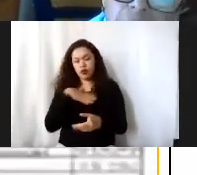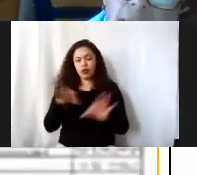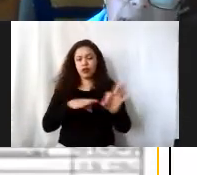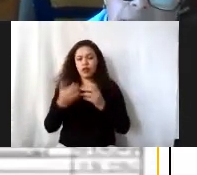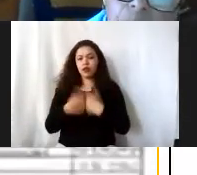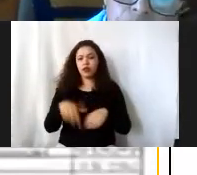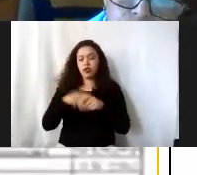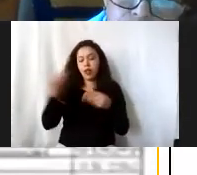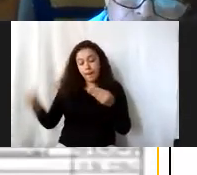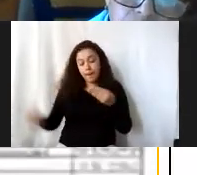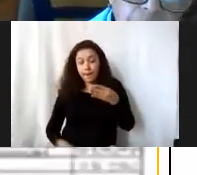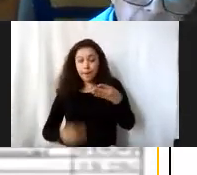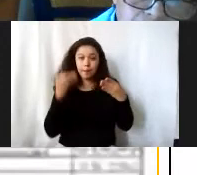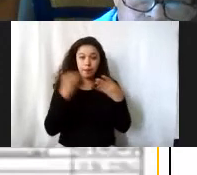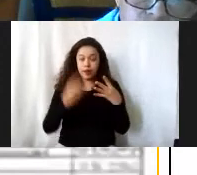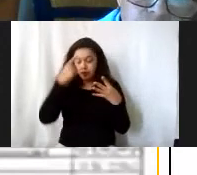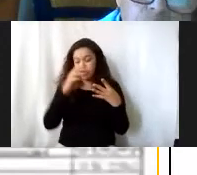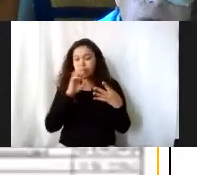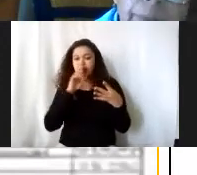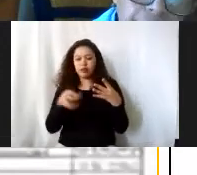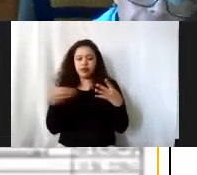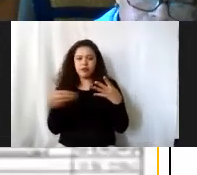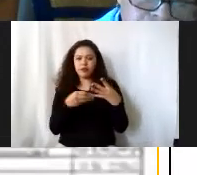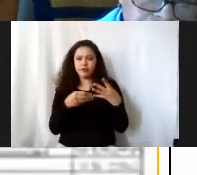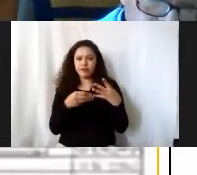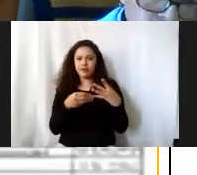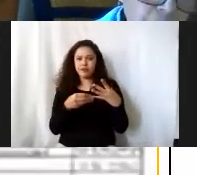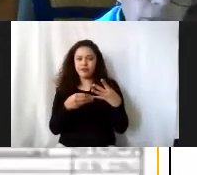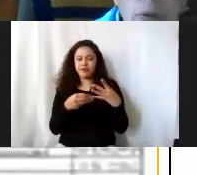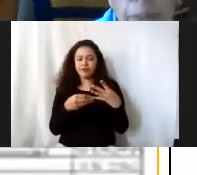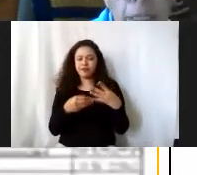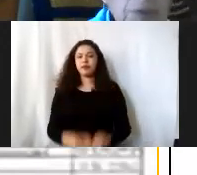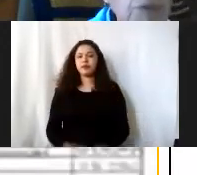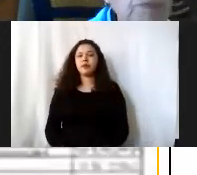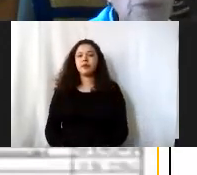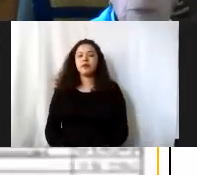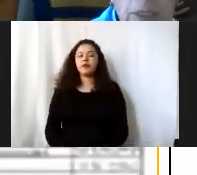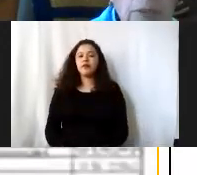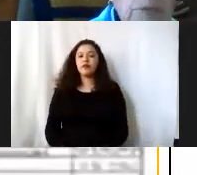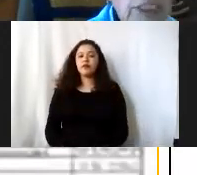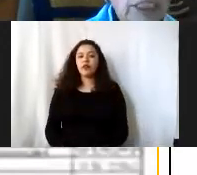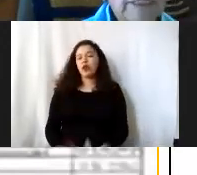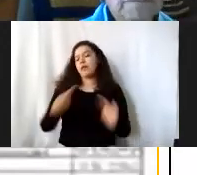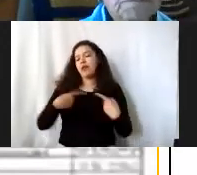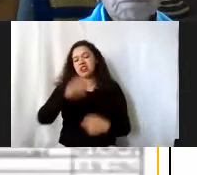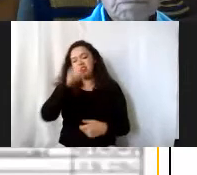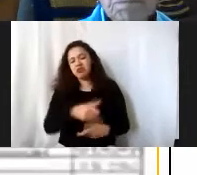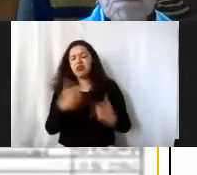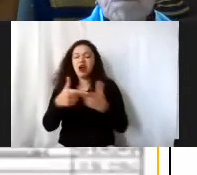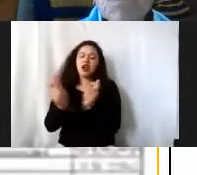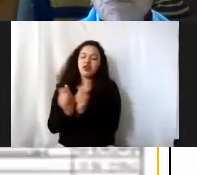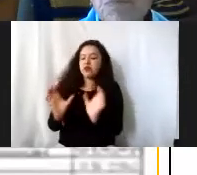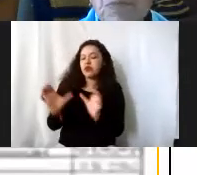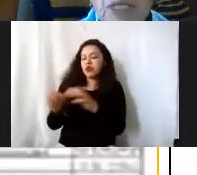social como resultado de este estudio para esta persona o para el grupo o la comunidad.